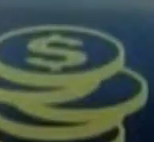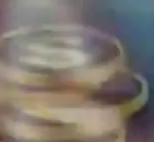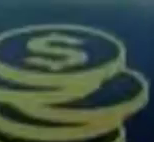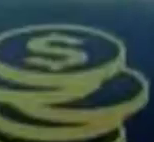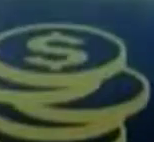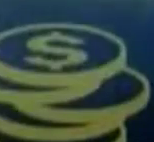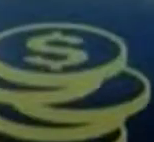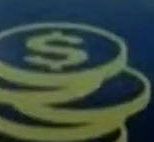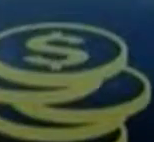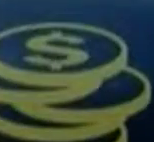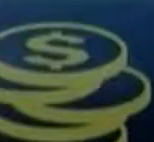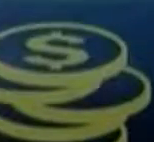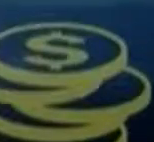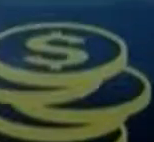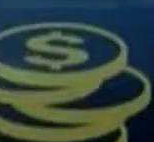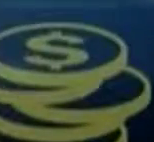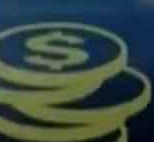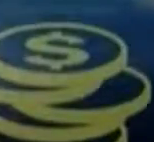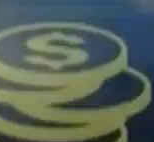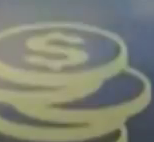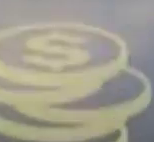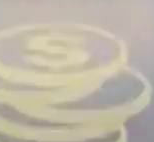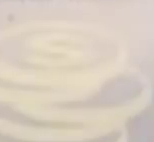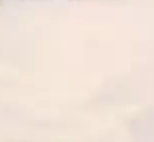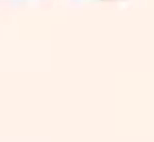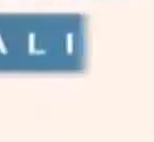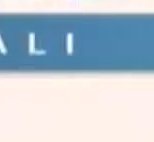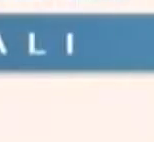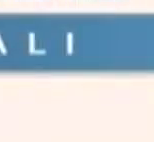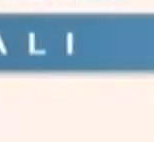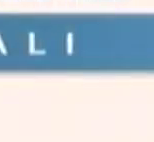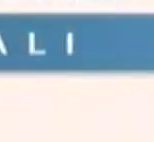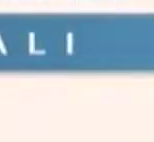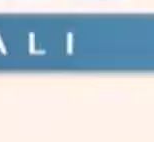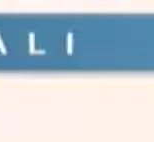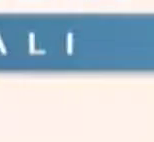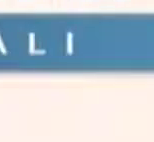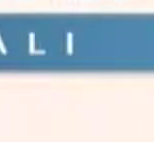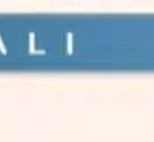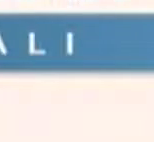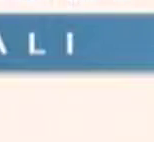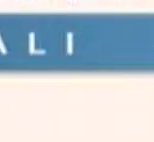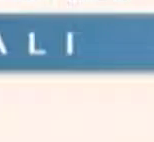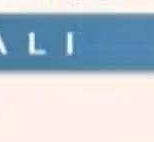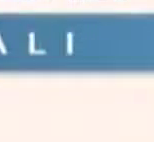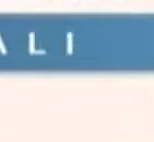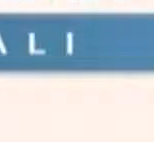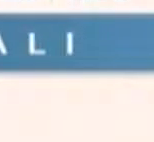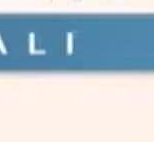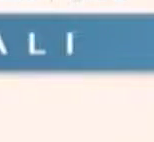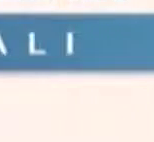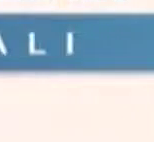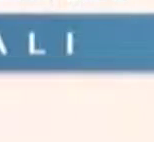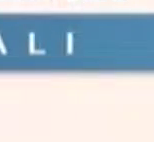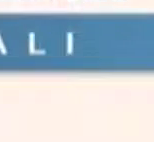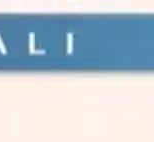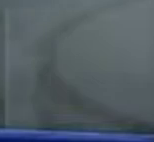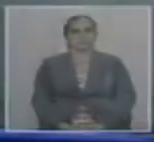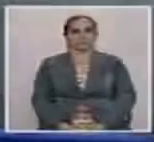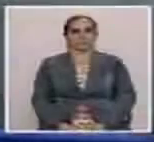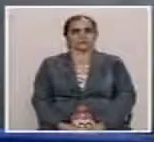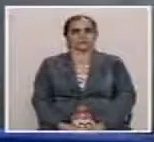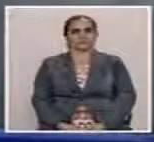cobros coactivos. Mi Cali hoy sí paga pagar. Construyendo hoy la Cali del mañana. Alcaldía de Santiago de